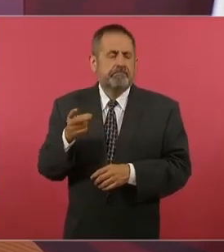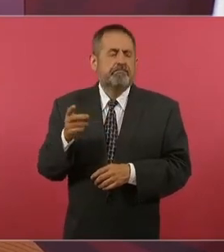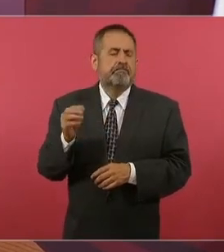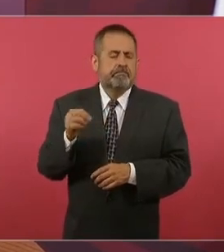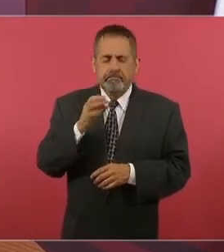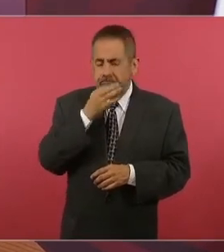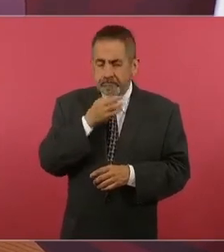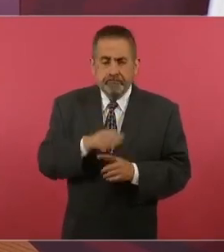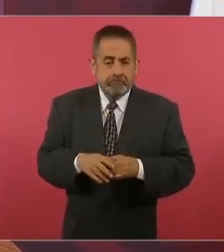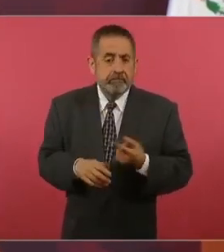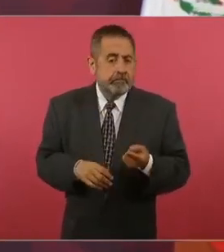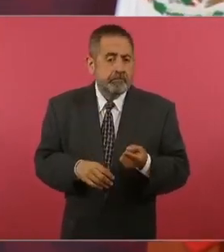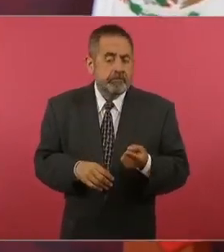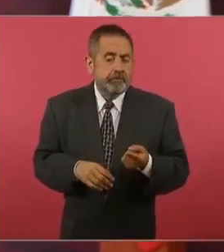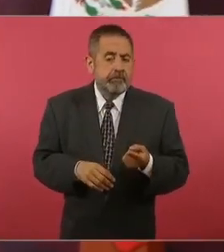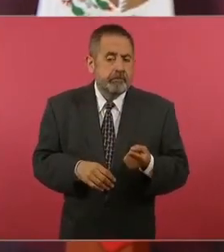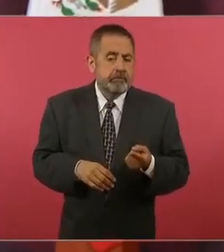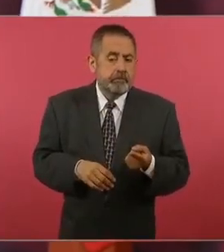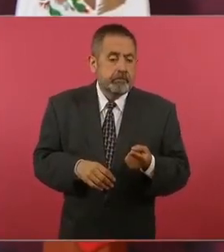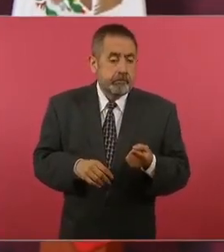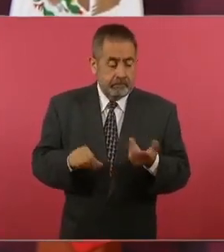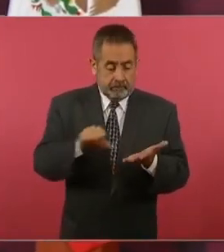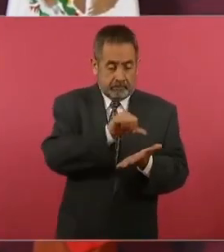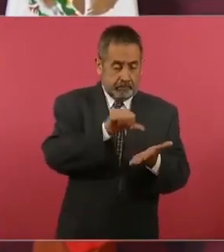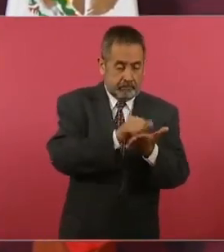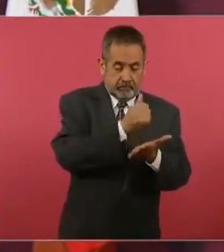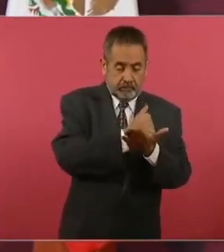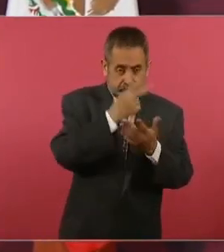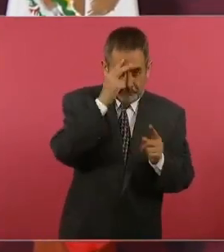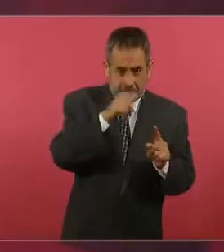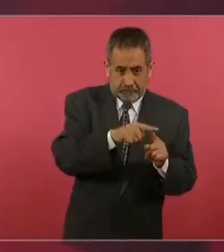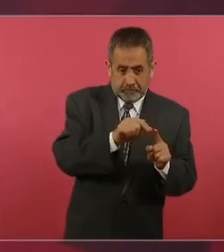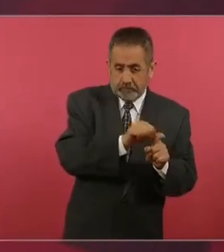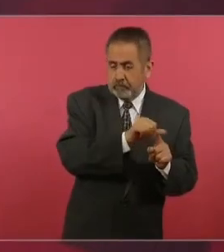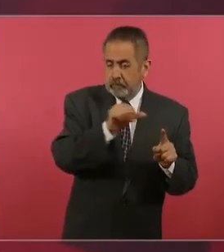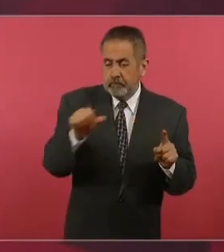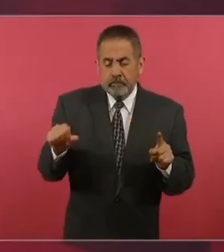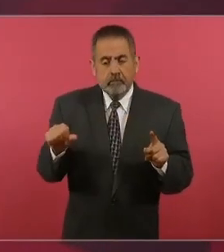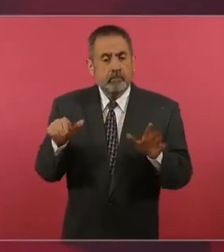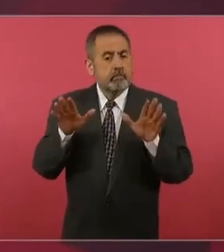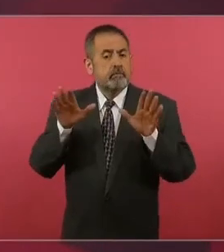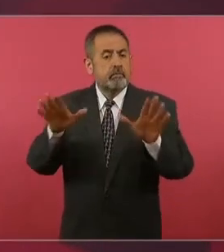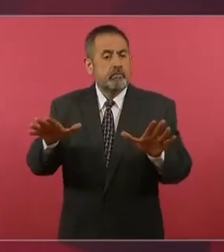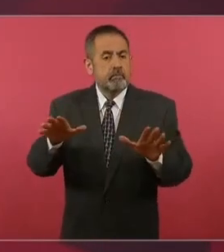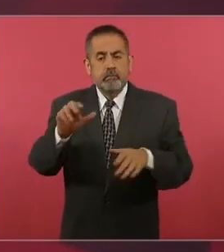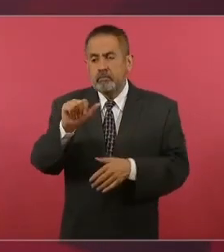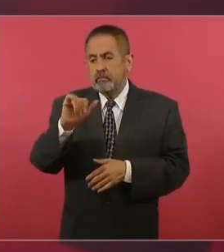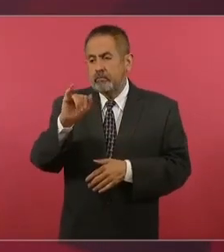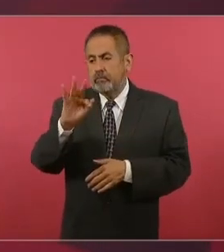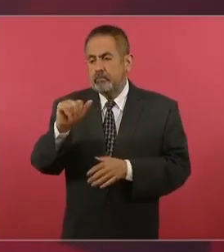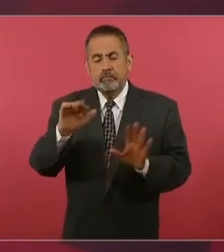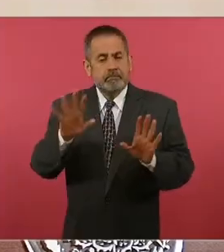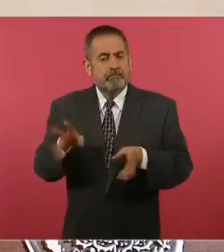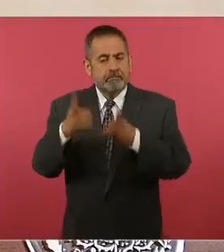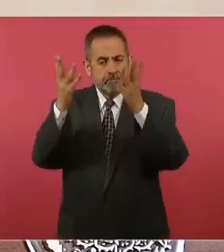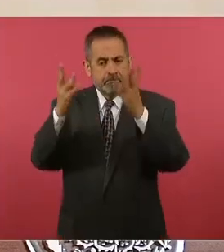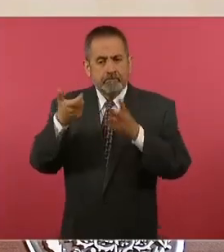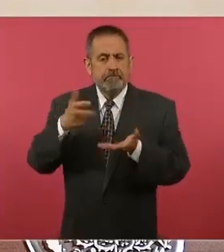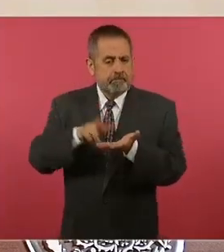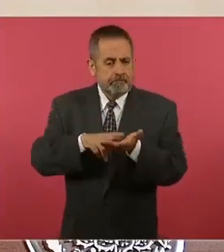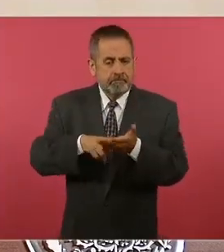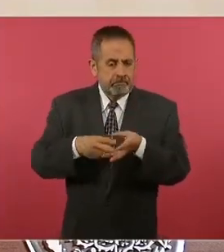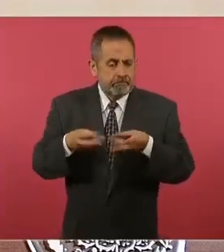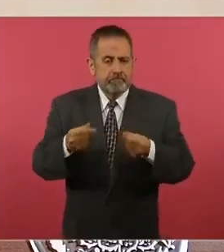desde el centro de la Ciudad de México a el aeropuerto Felipe Ángeles, y desde luego los